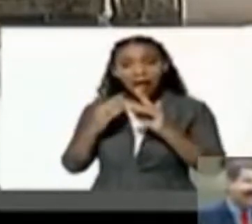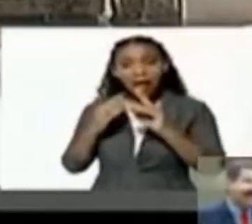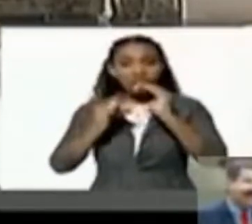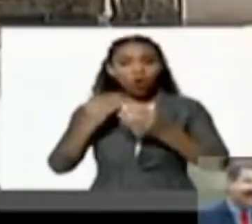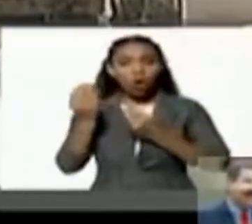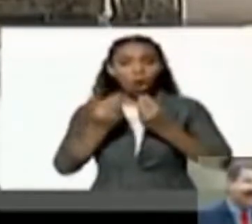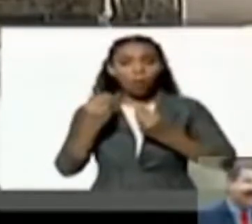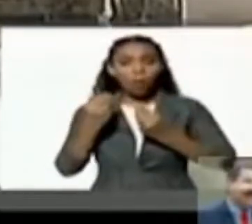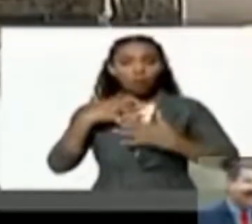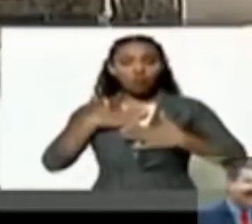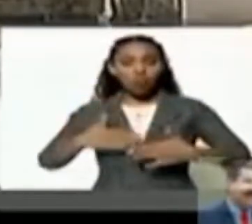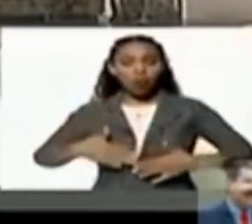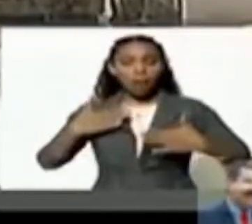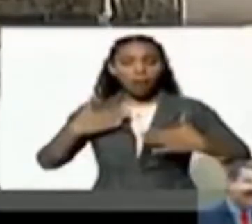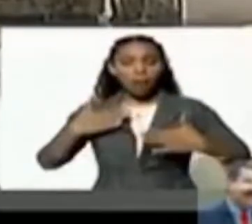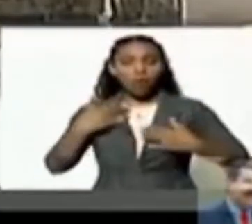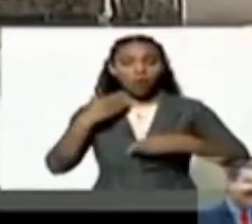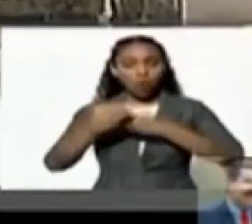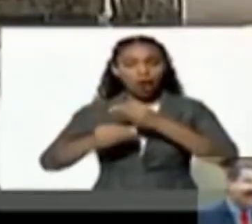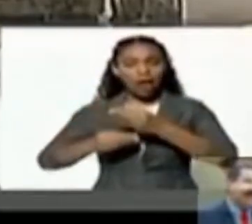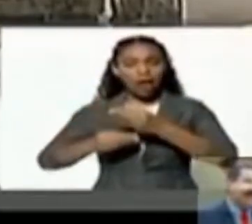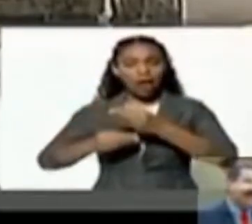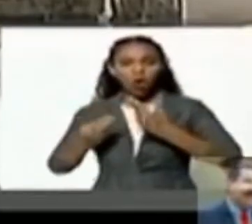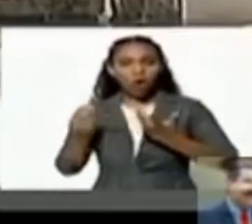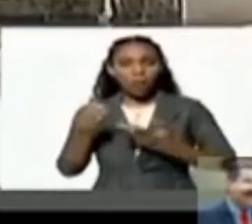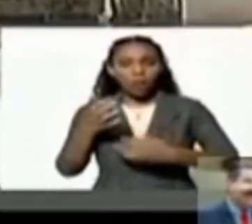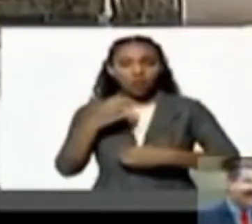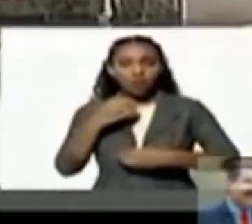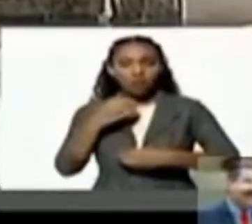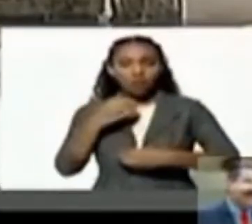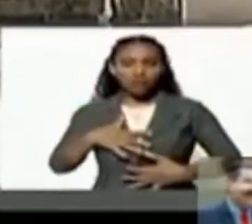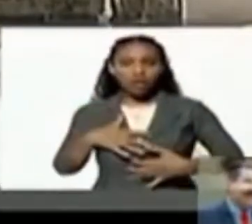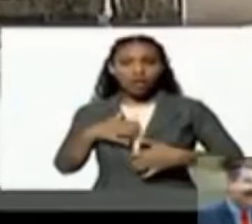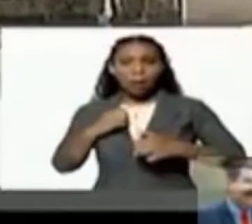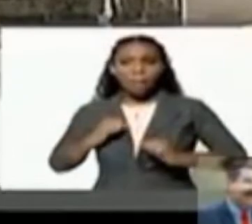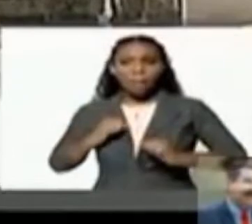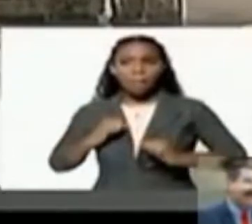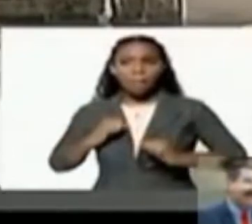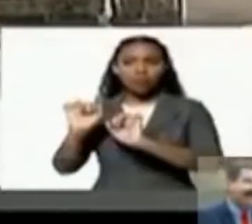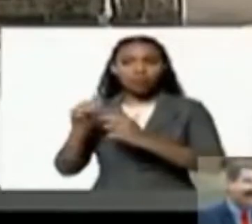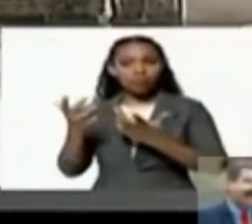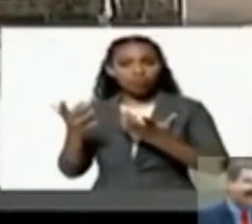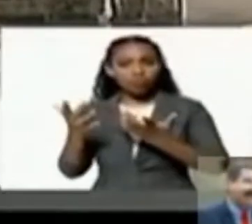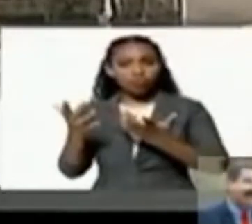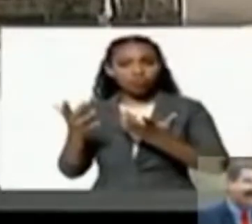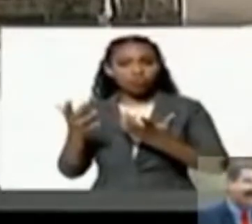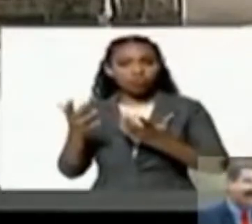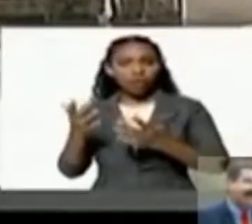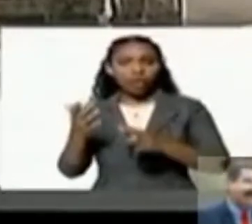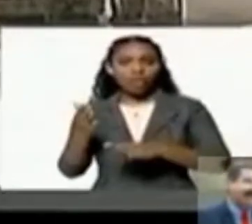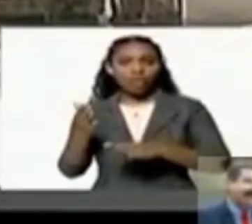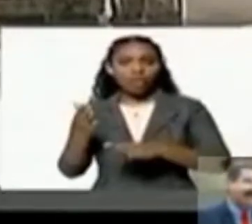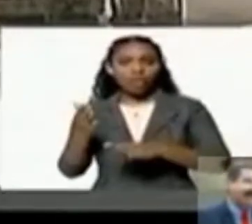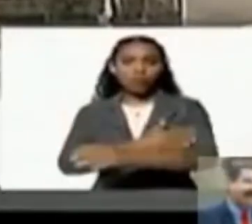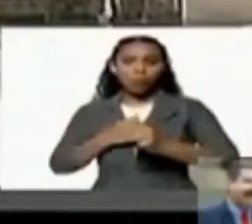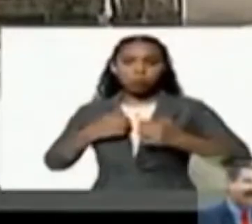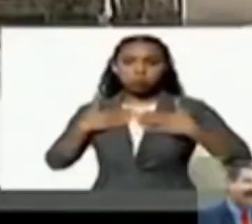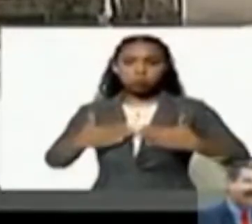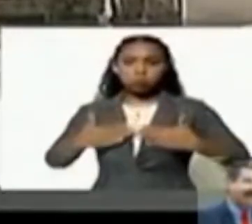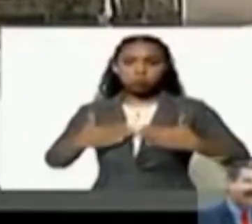inmunología, como lo estamos haciendo, a través de antígenos, es que se hace. Anticuerpo.